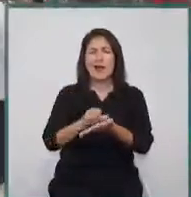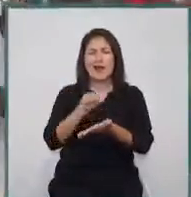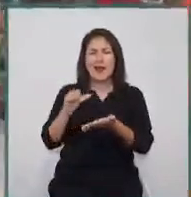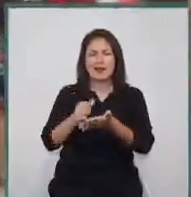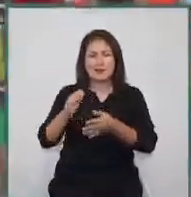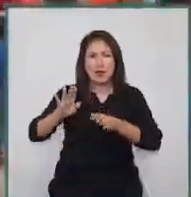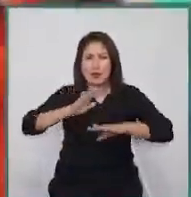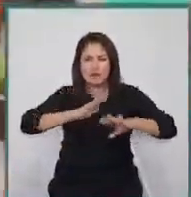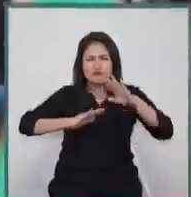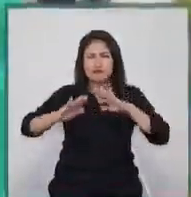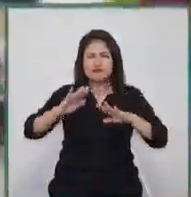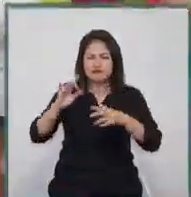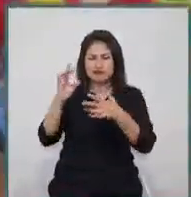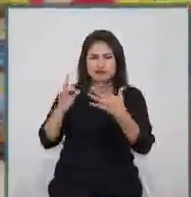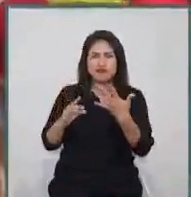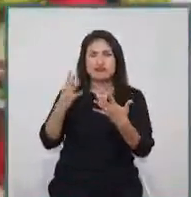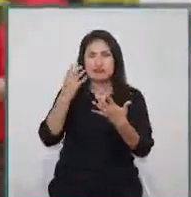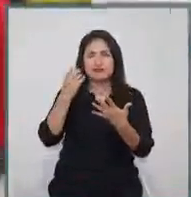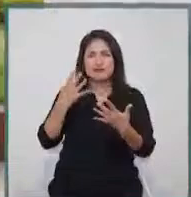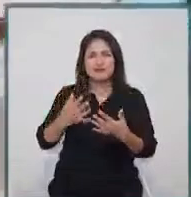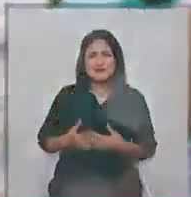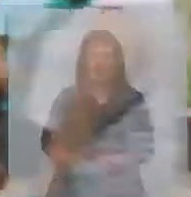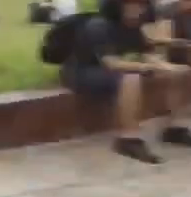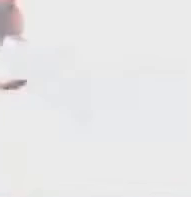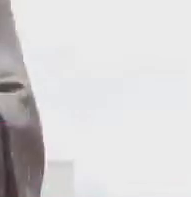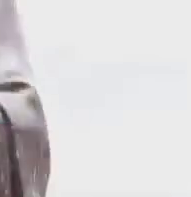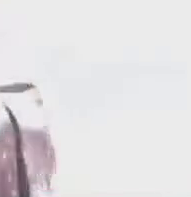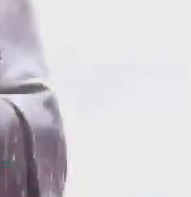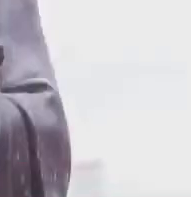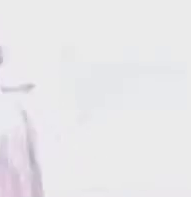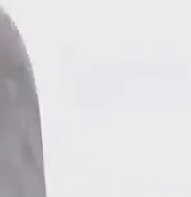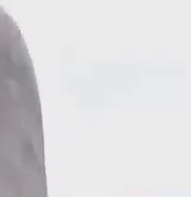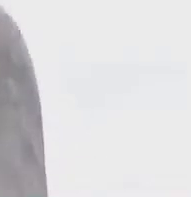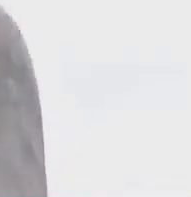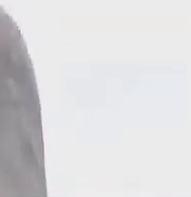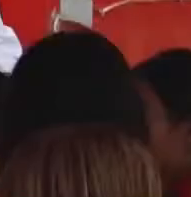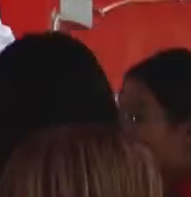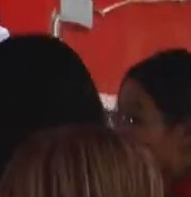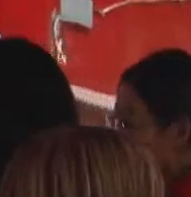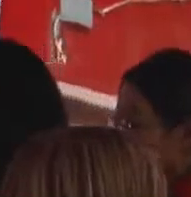danza, artes marciales, caligrafía y muchas cosas más.